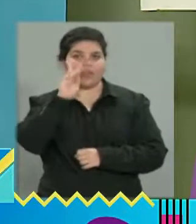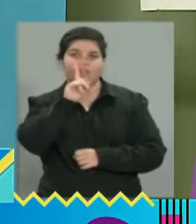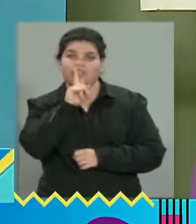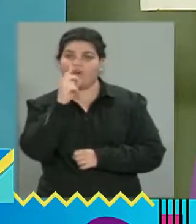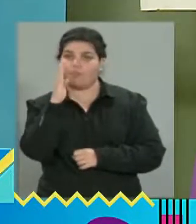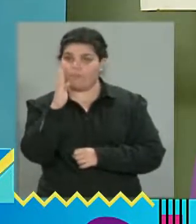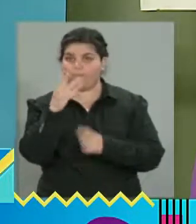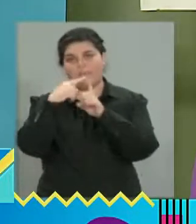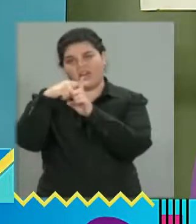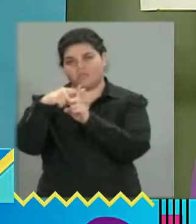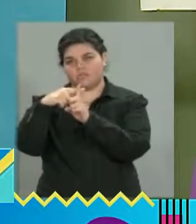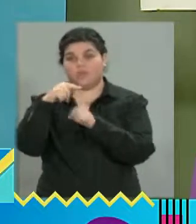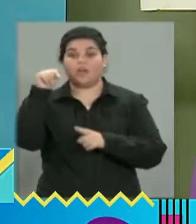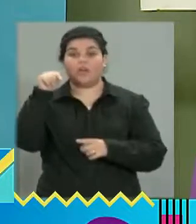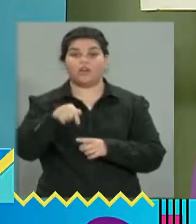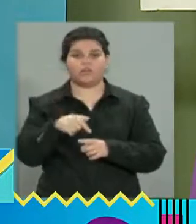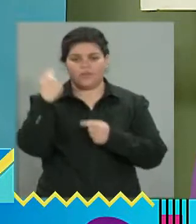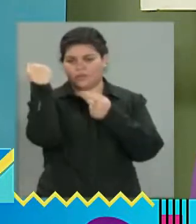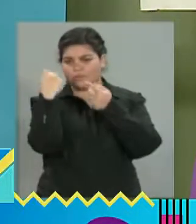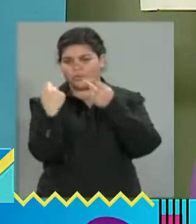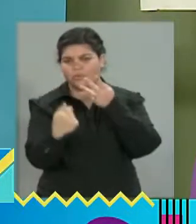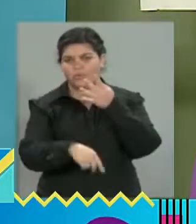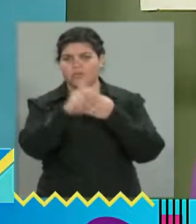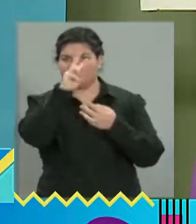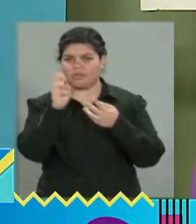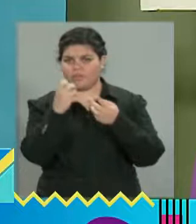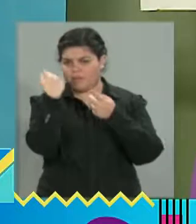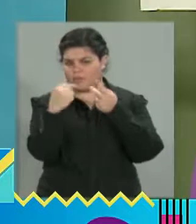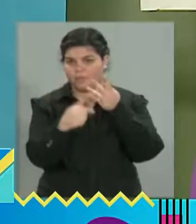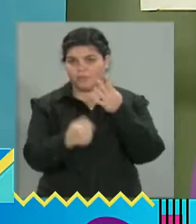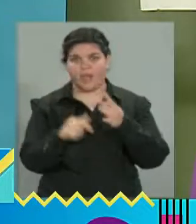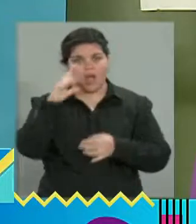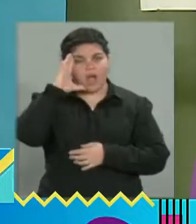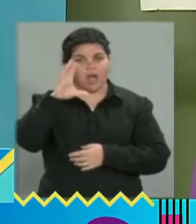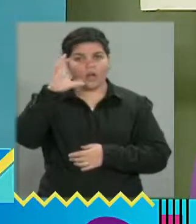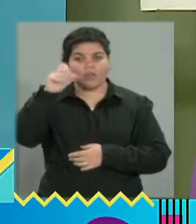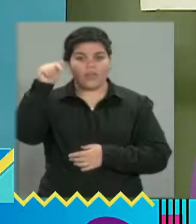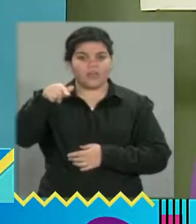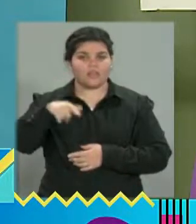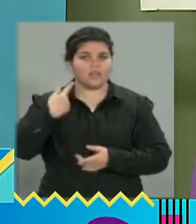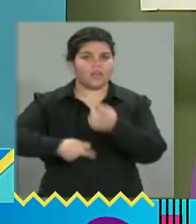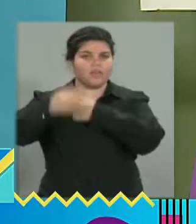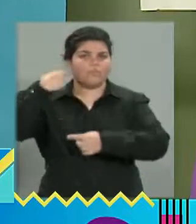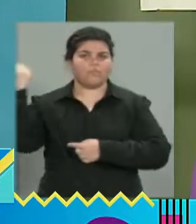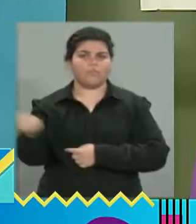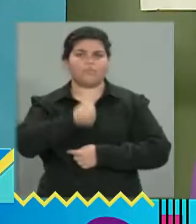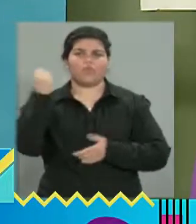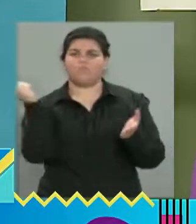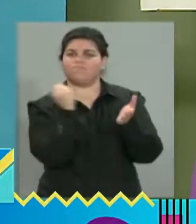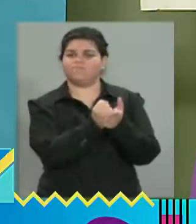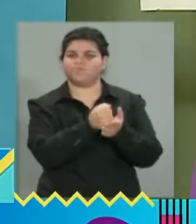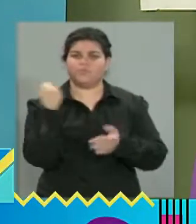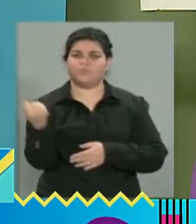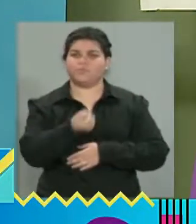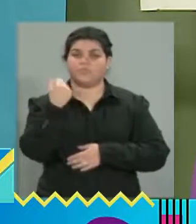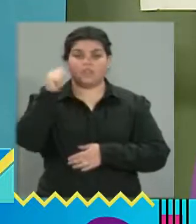nos va a llevar a hablar de un montón de cosas. Por supuesto, recordar este momento histórico para nuestro país, qué significó, qué